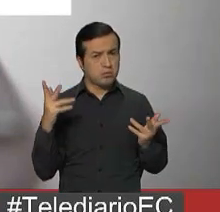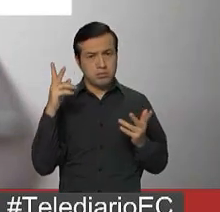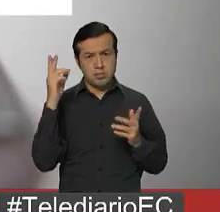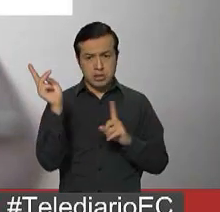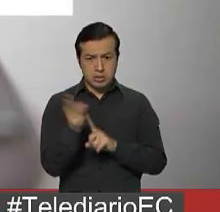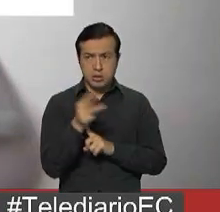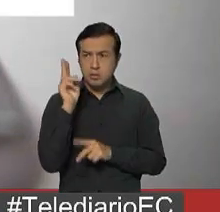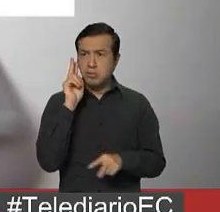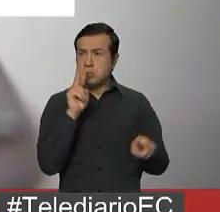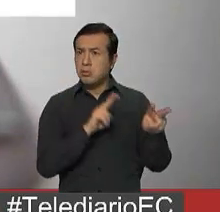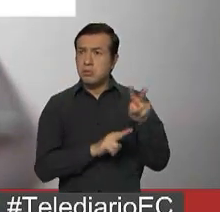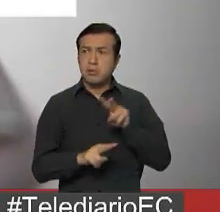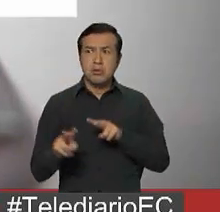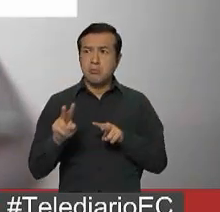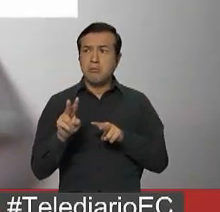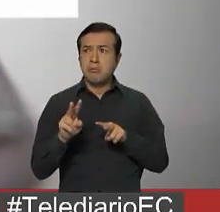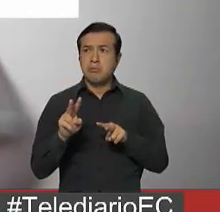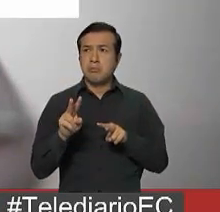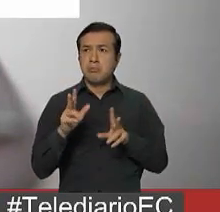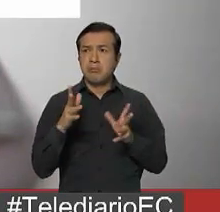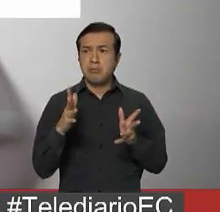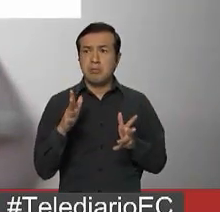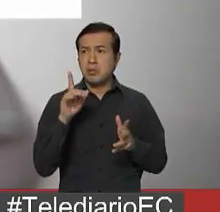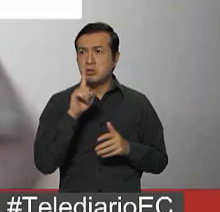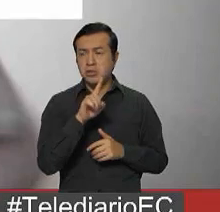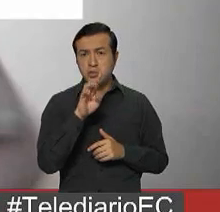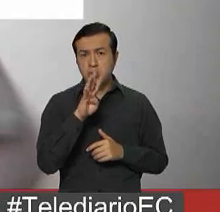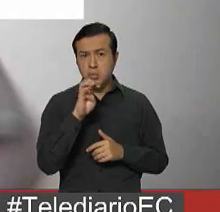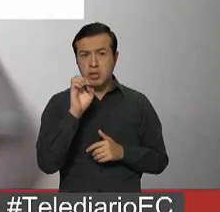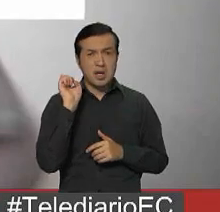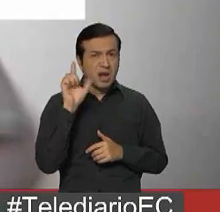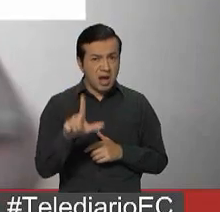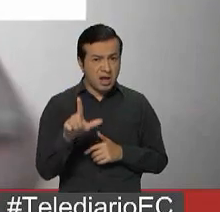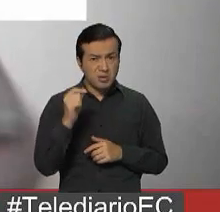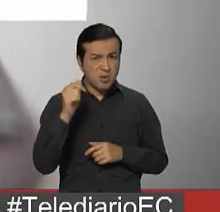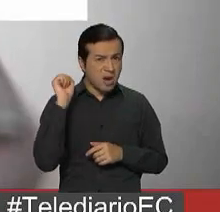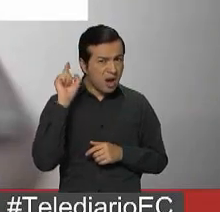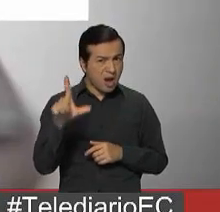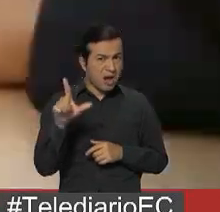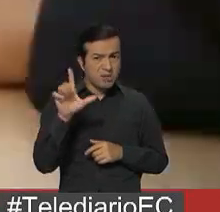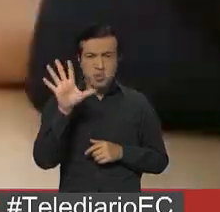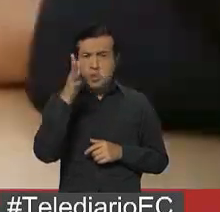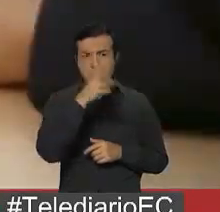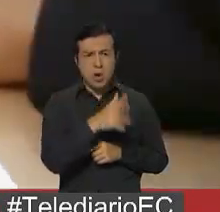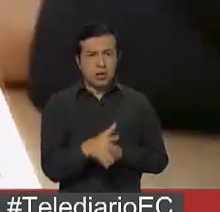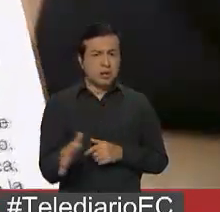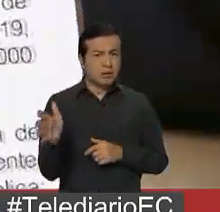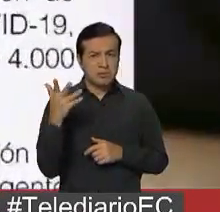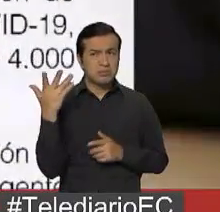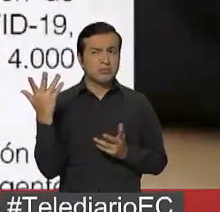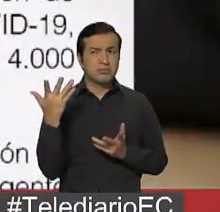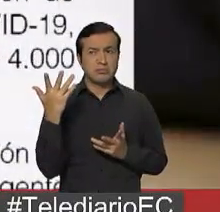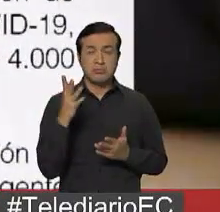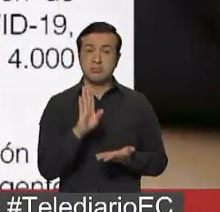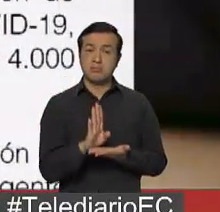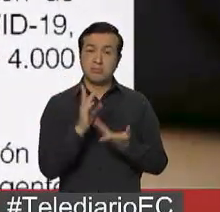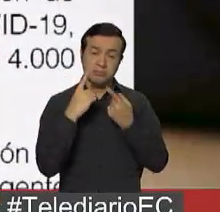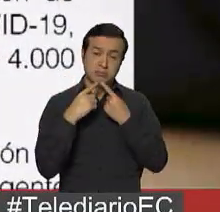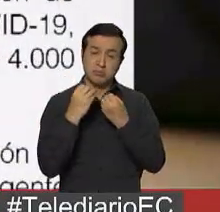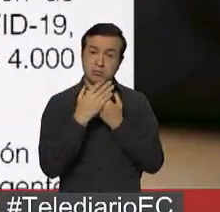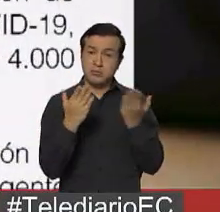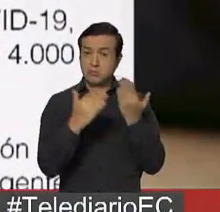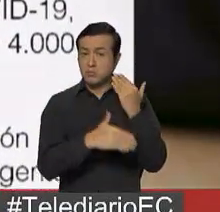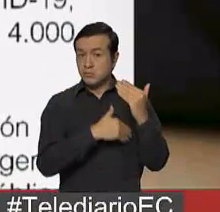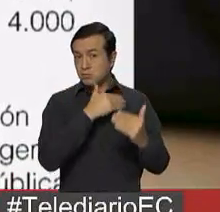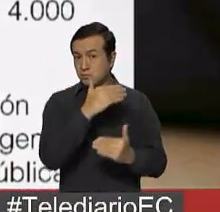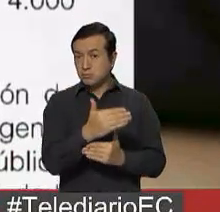y que no encontró nada en ese precio tan elevado de las bolsas de cadáveres sin embargo el ies dijo que el proceso